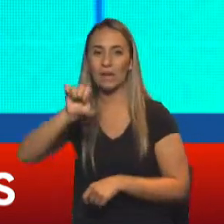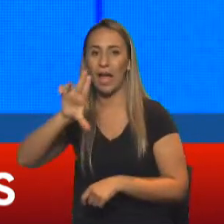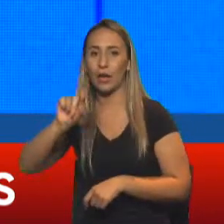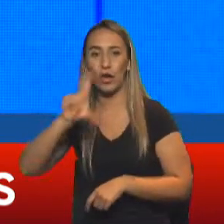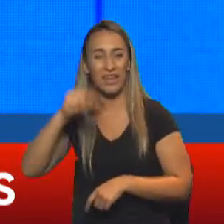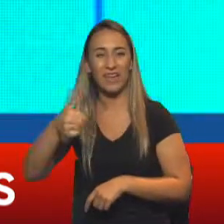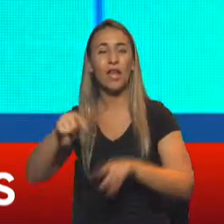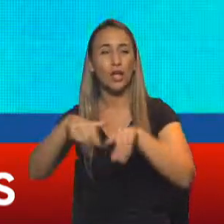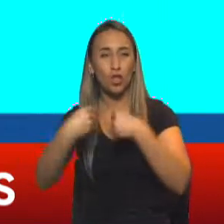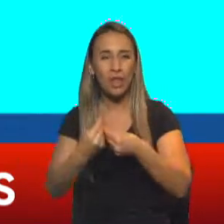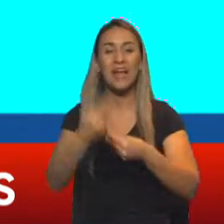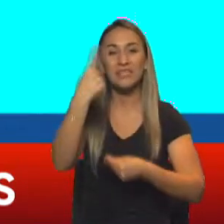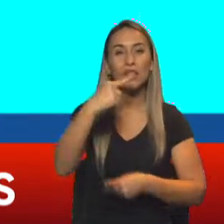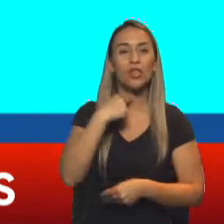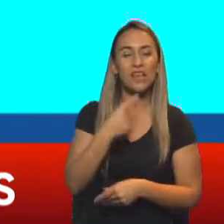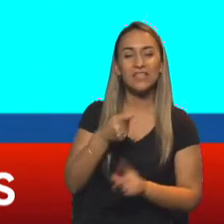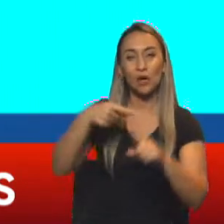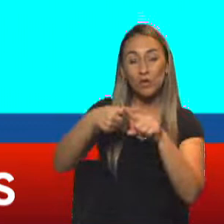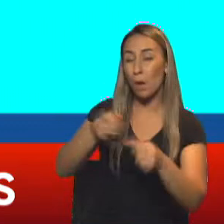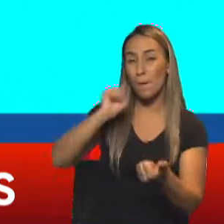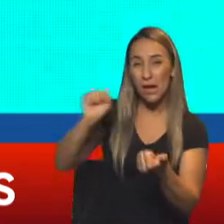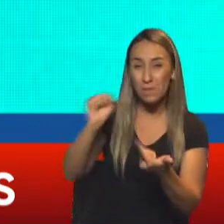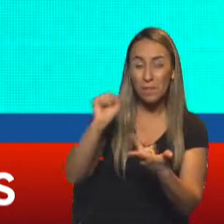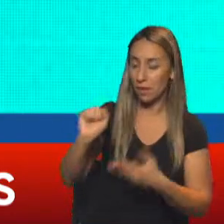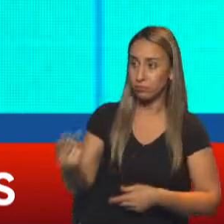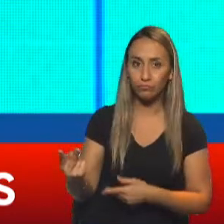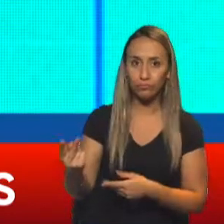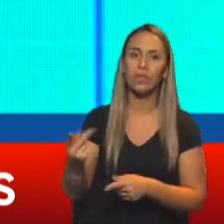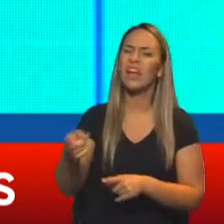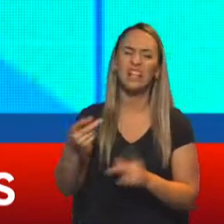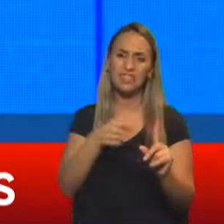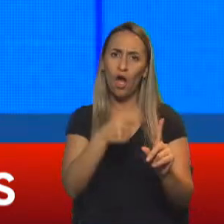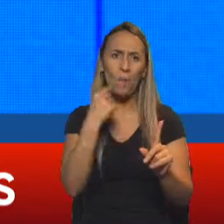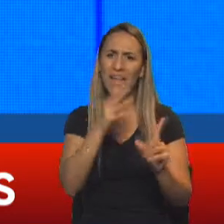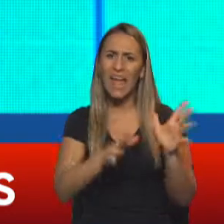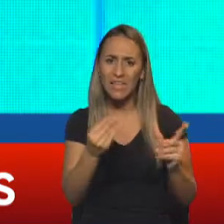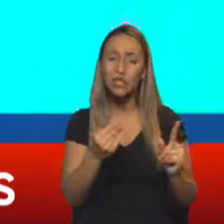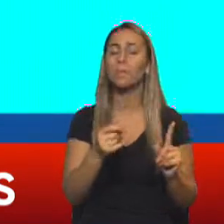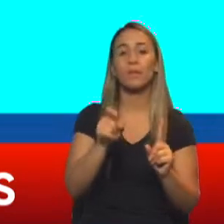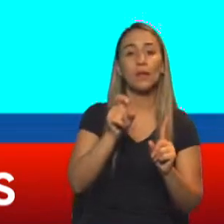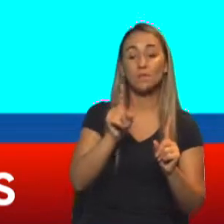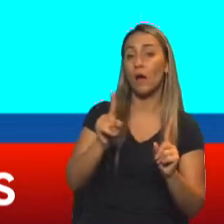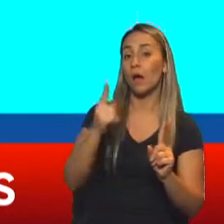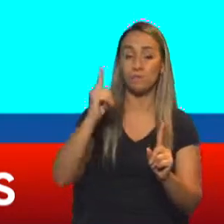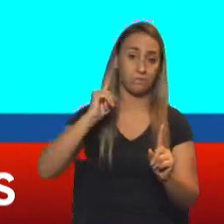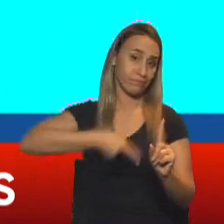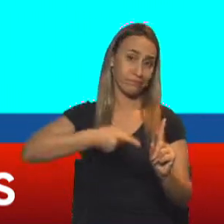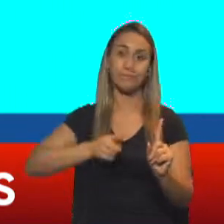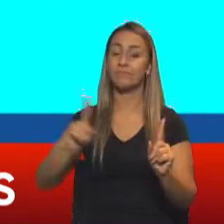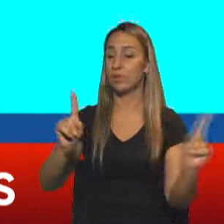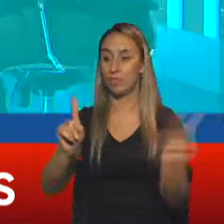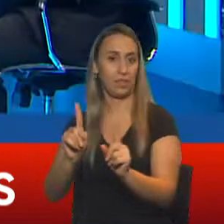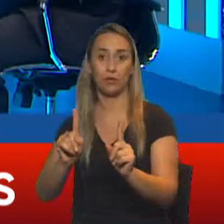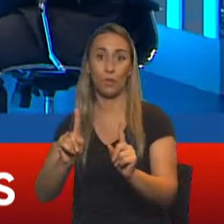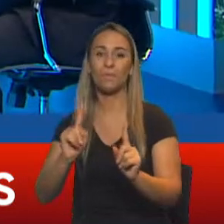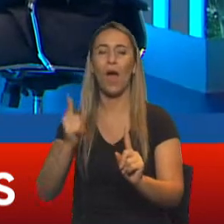113 puñaladas. ¿Qué hizo? Bueno, viola la perimetral que pesa sobre él para que no se acerque justamente a la familia de Carolina,